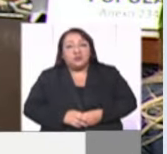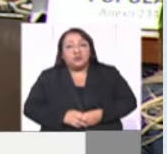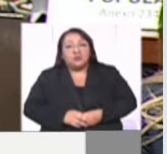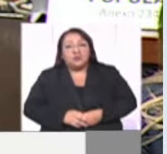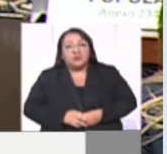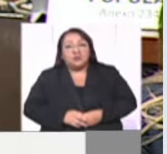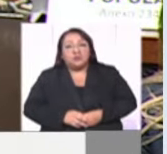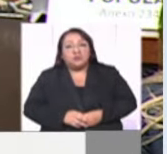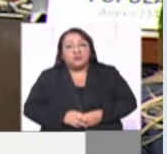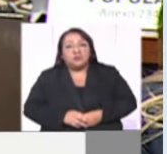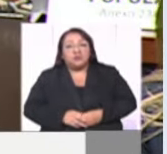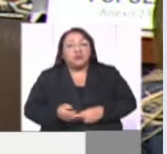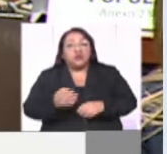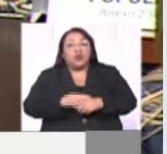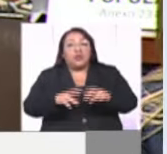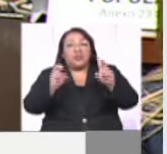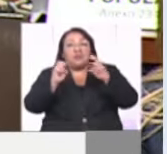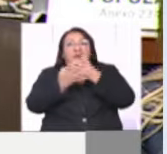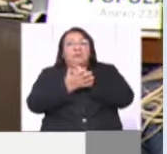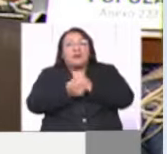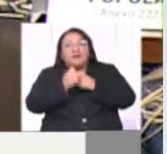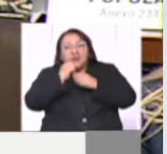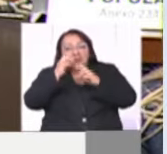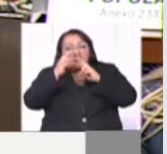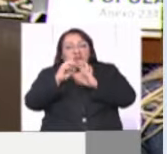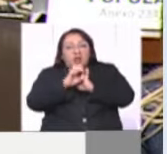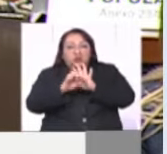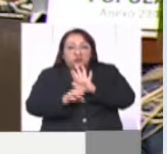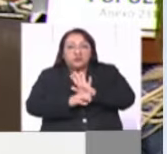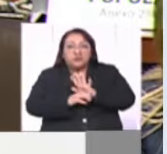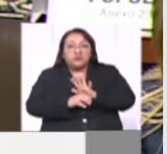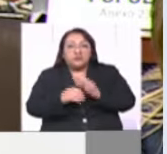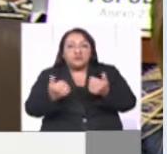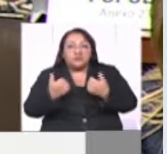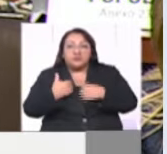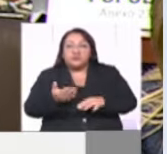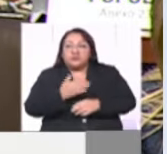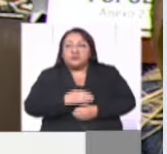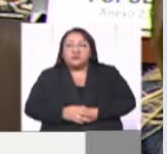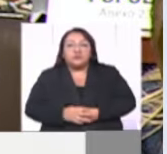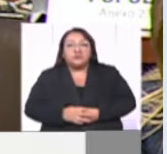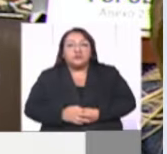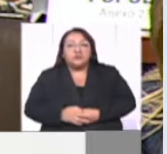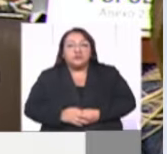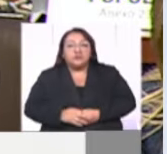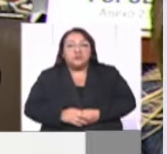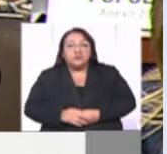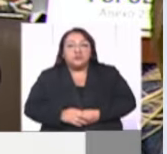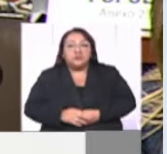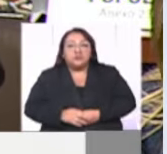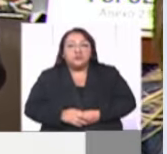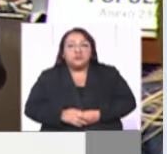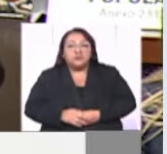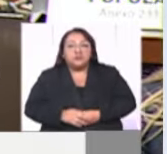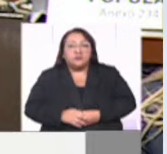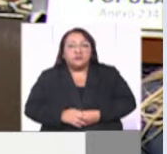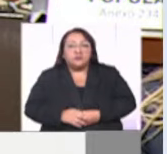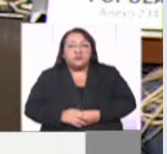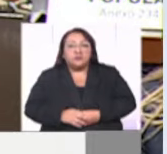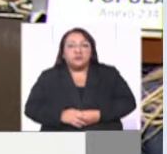connotación penal, de infracción constitucional que tuvo en el momento de